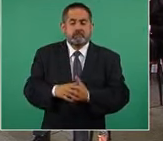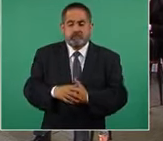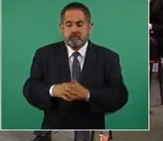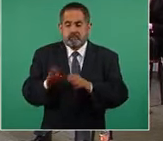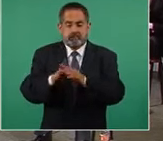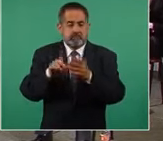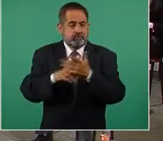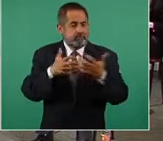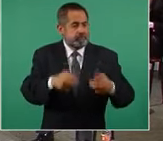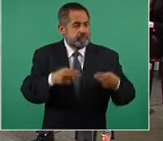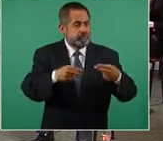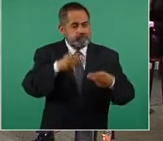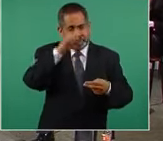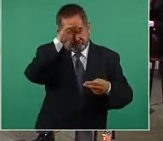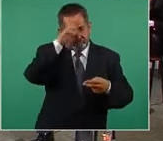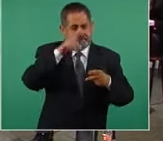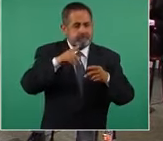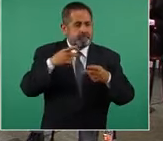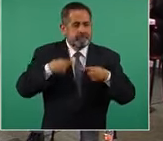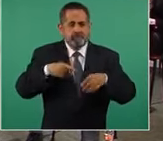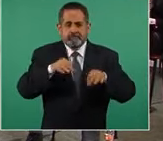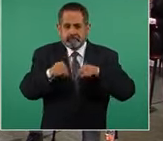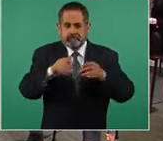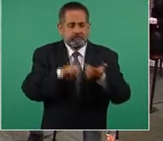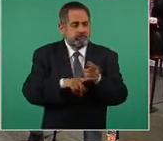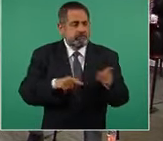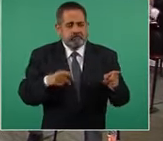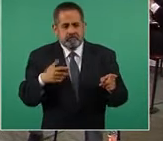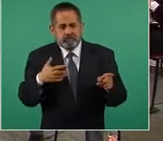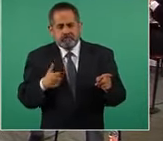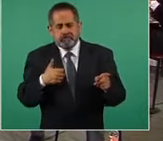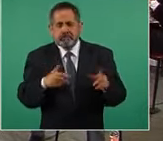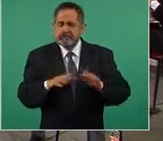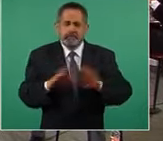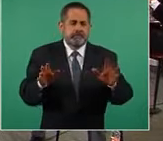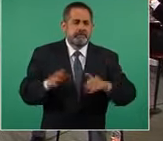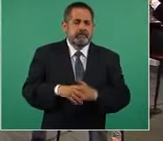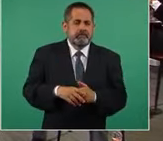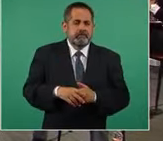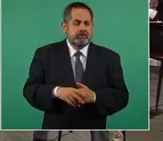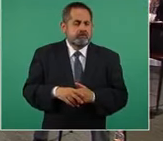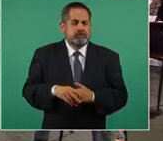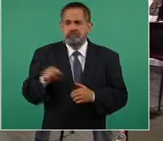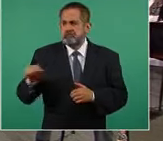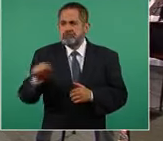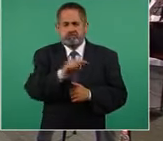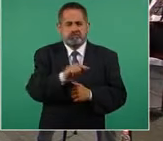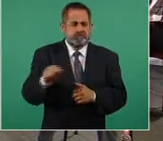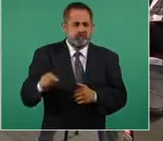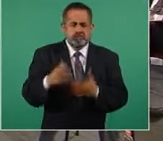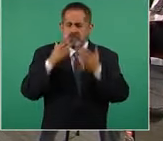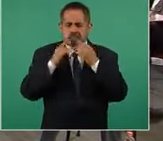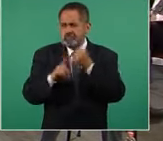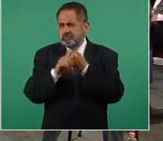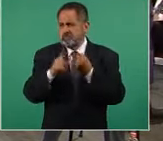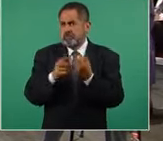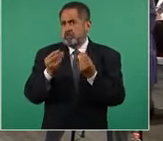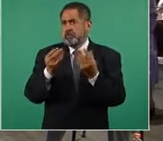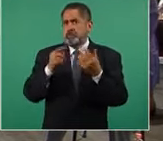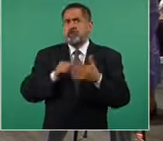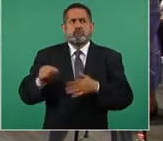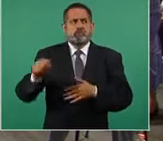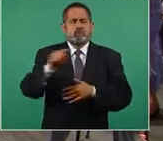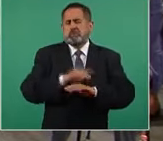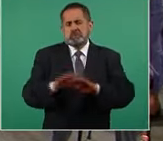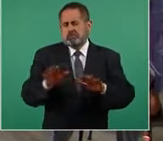tanto empresarios como trabajadores se entienden, no tenemos conflictos. Y